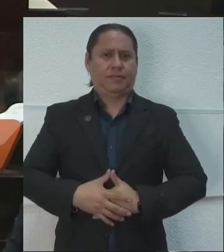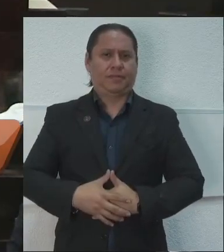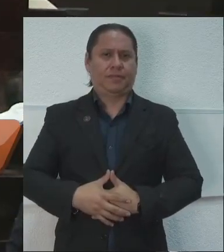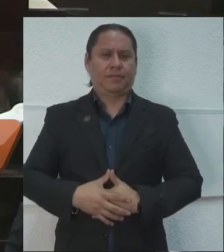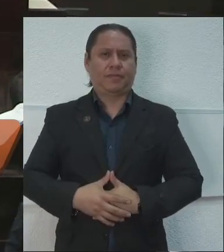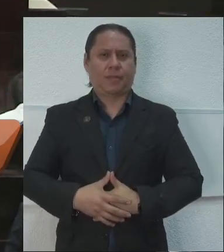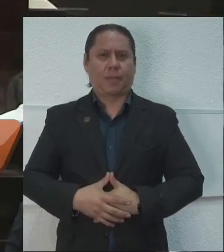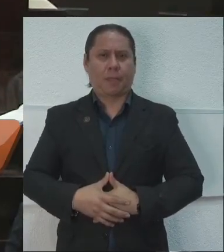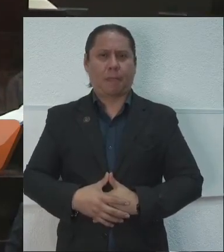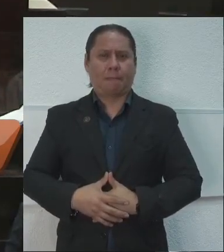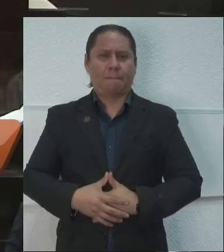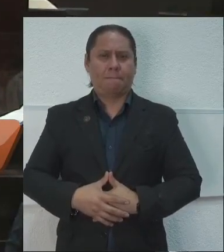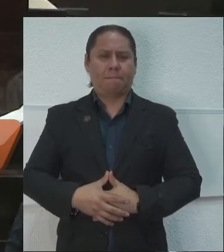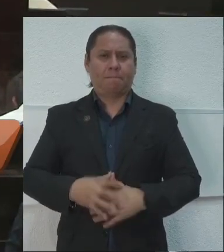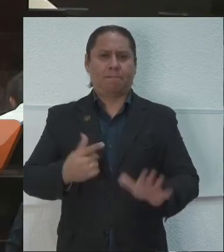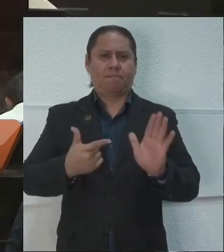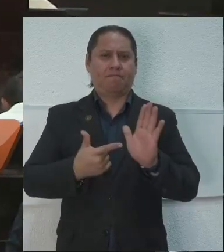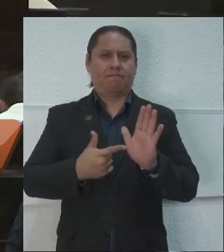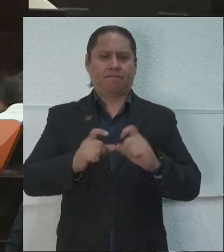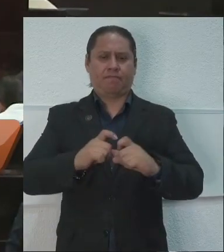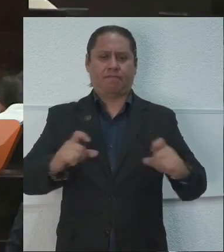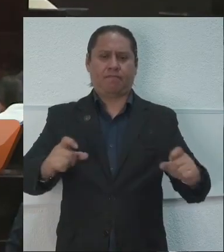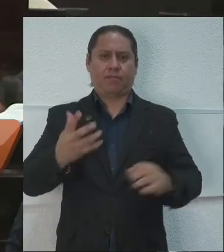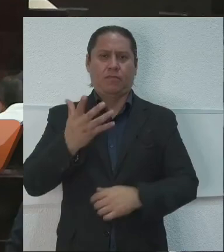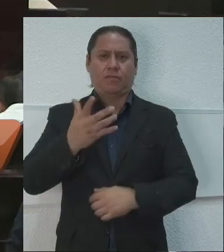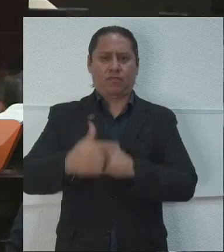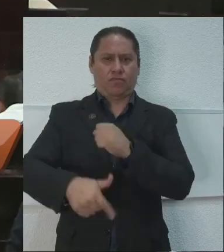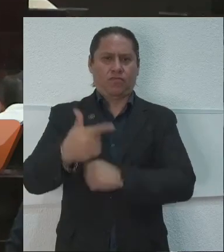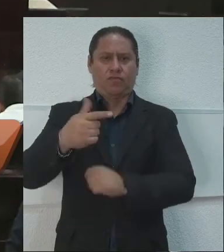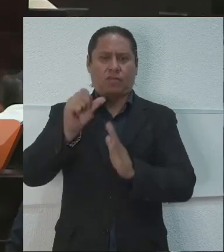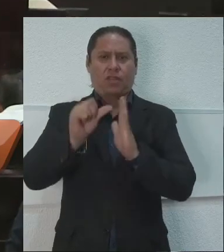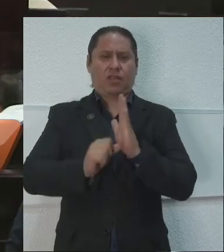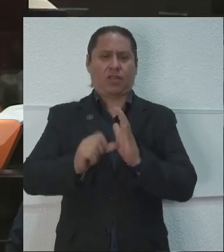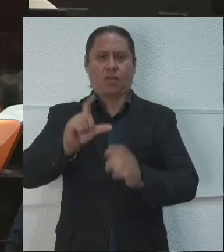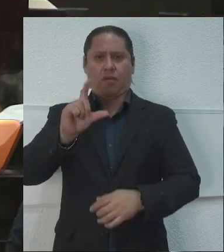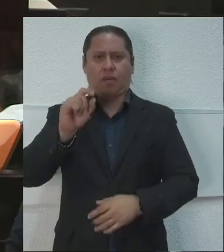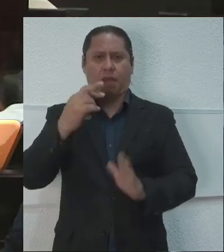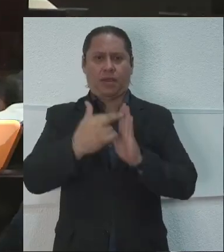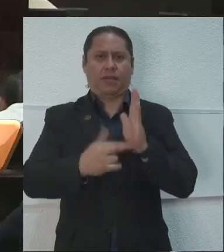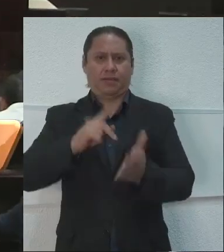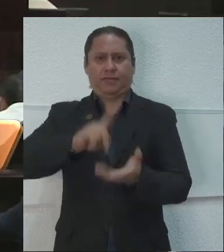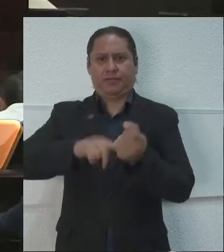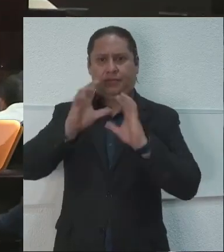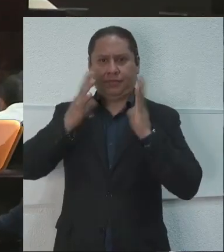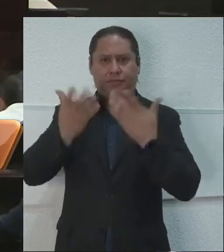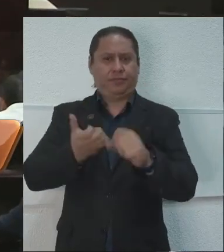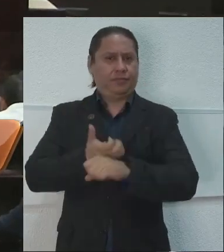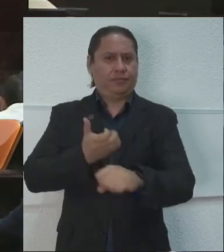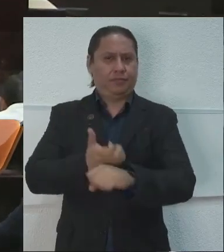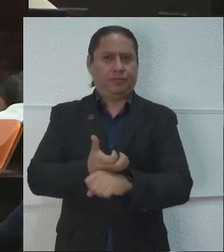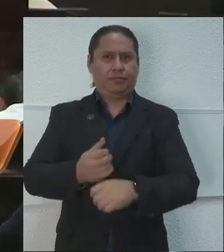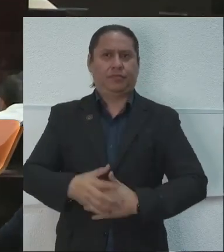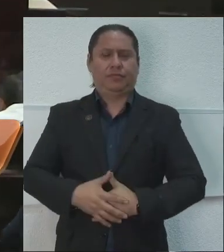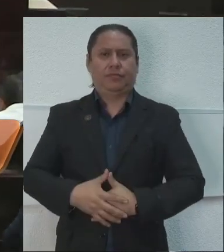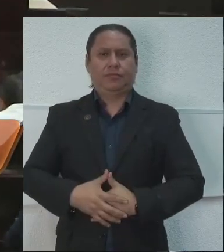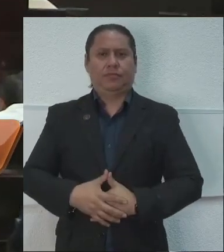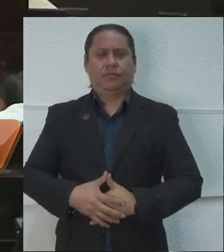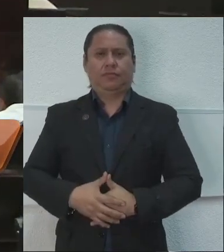legislatura. Con fundamento en la fracción 12ª del artículo 20 del reglamento interior de este propio